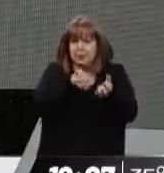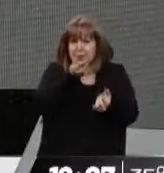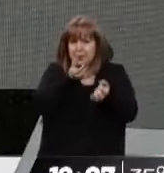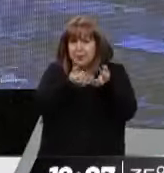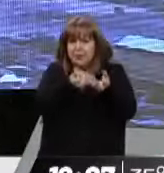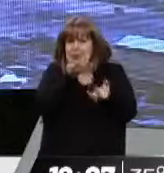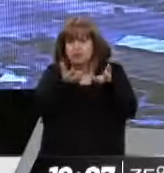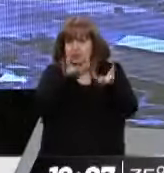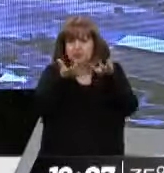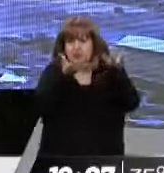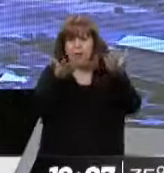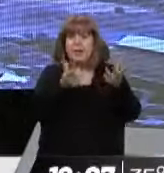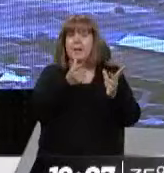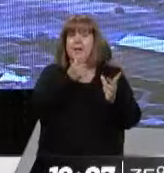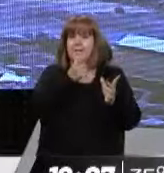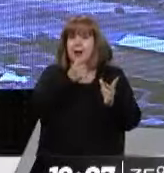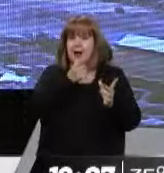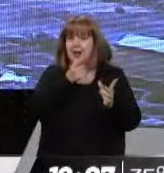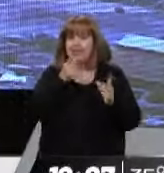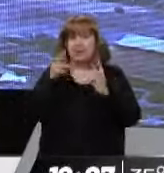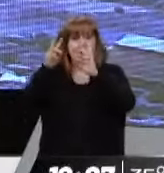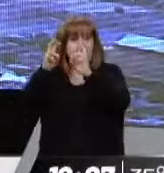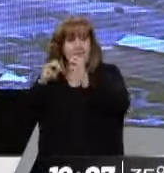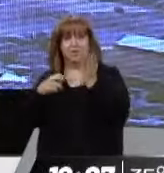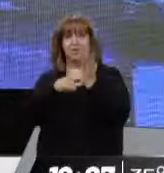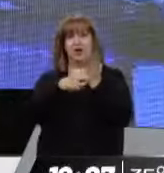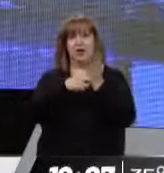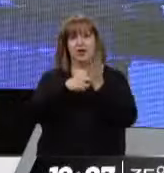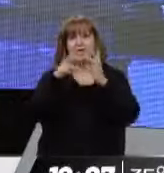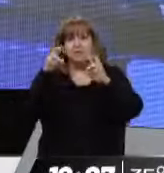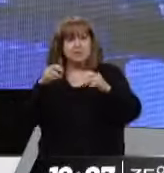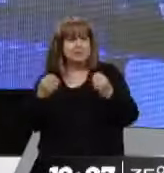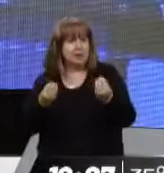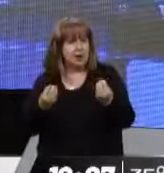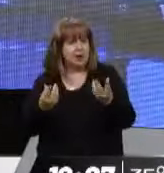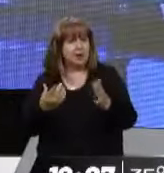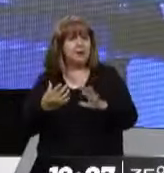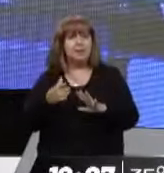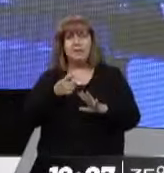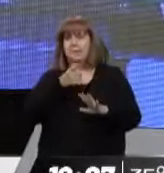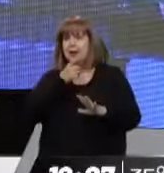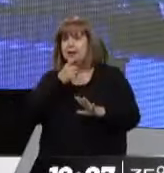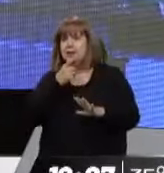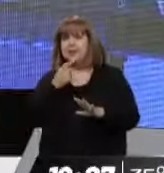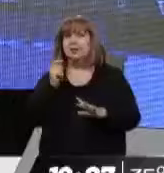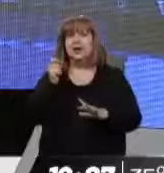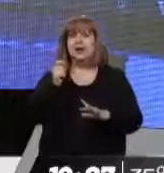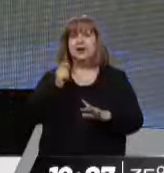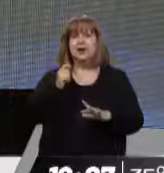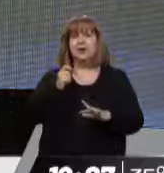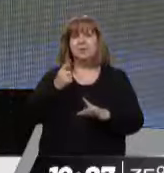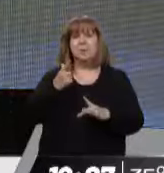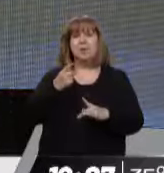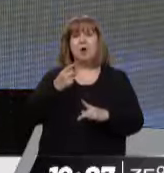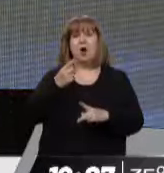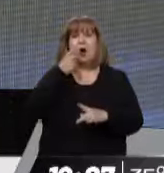del siniestro. No es la única vía de investigación que está abierta porque además están queriendo dar nuevamente con el Sereno. El